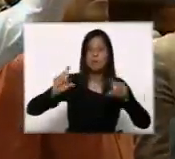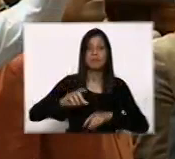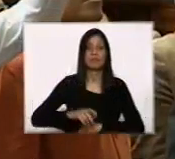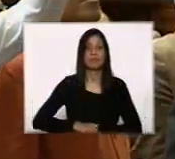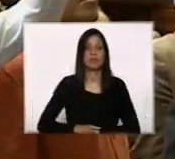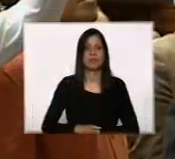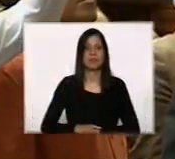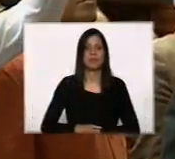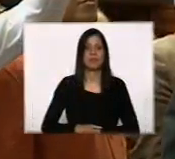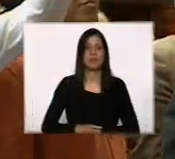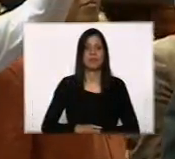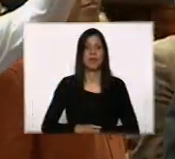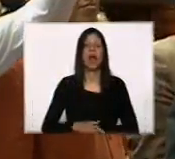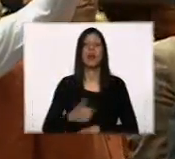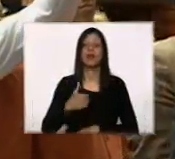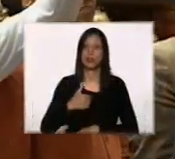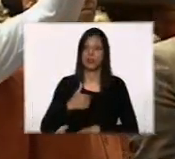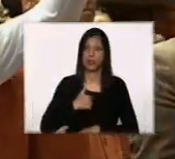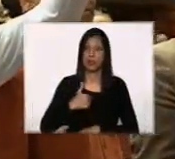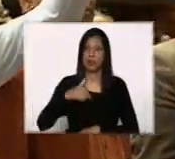no hay intervenciones, pero someto